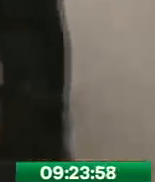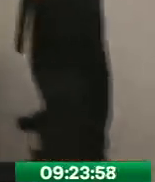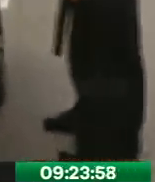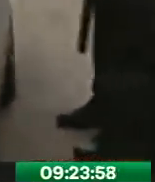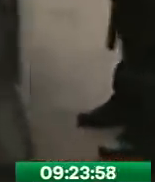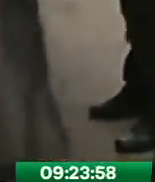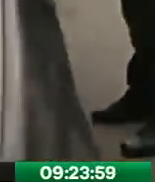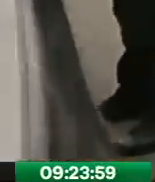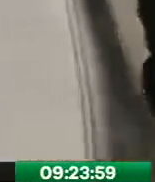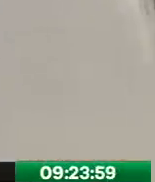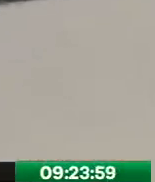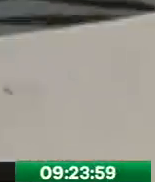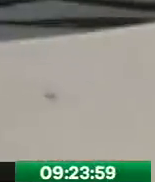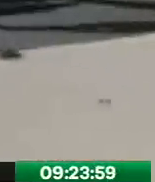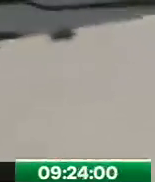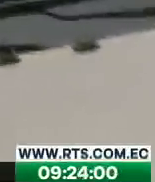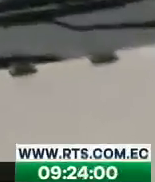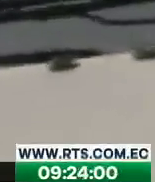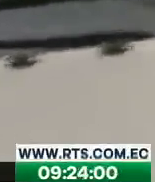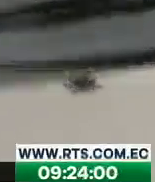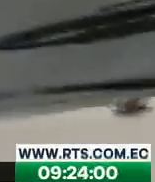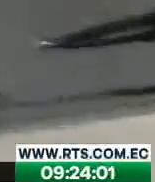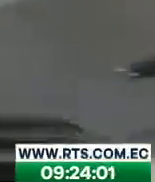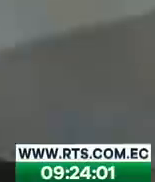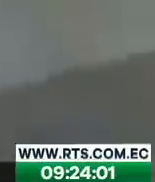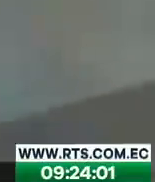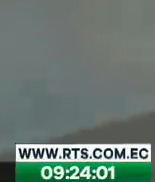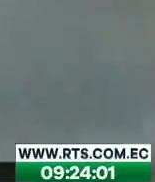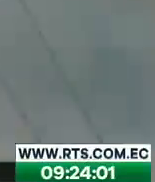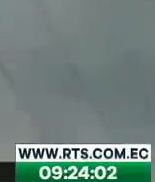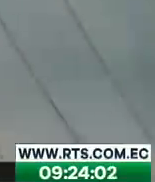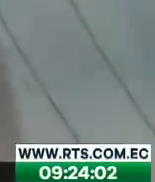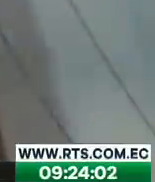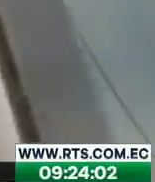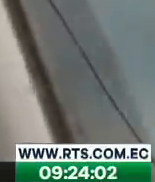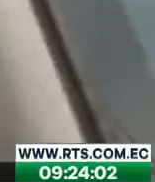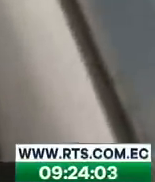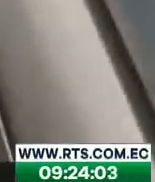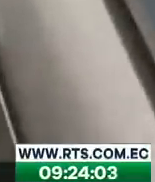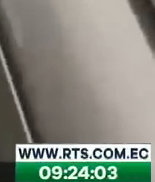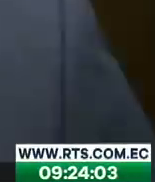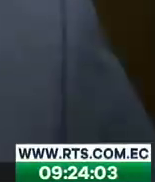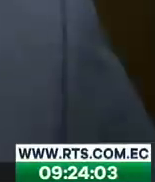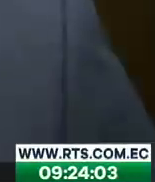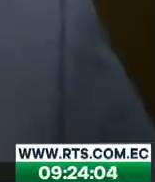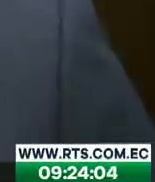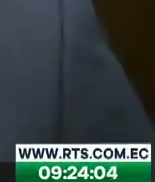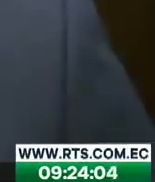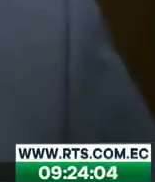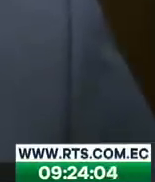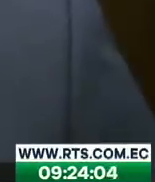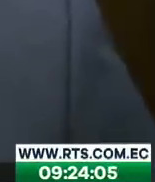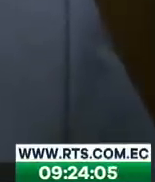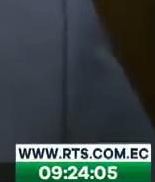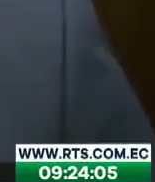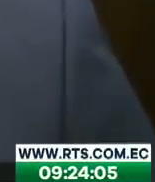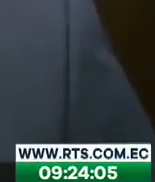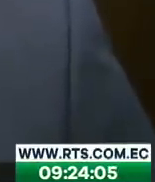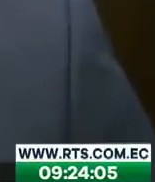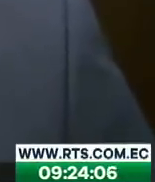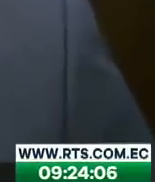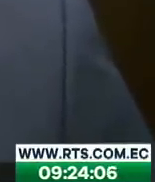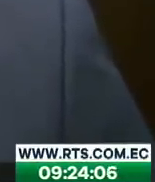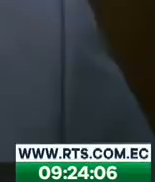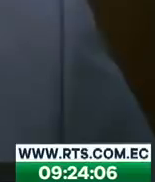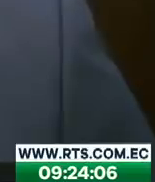información hasta sus pantallas, pero nosotros en realidad nos esforzamos día a día. La policía nos colabora mucho en cuanto a